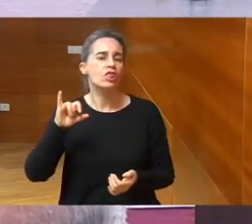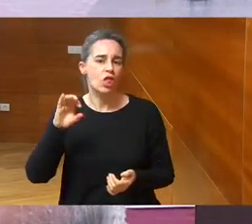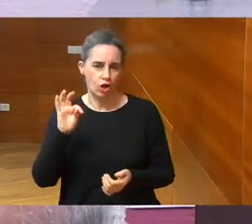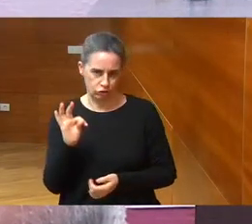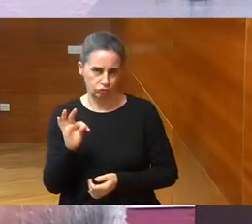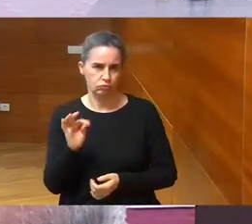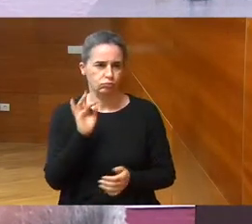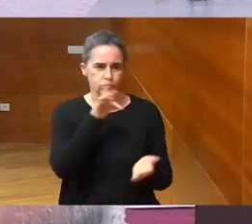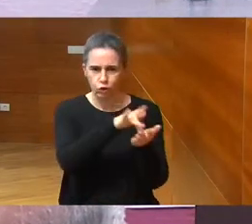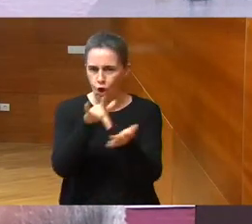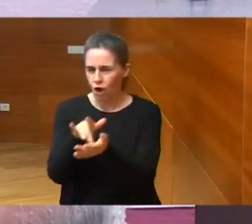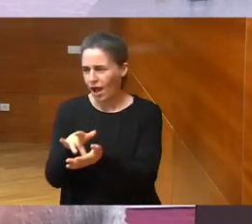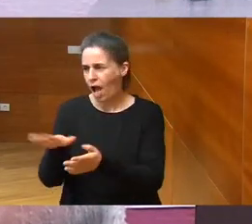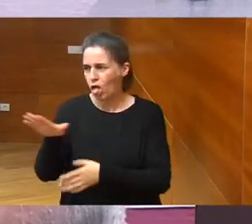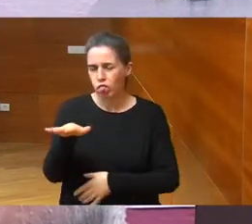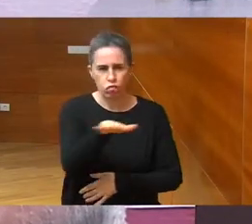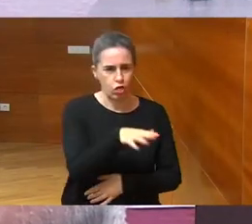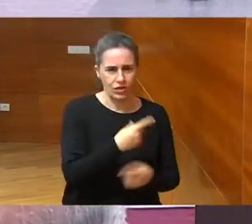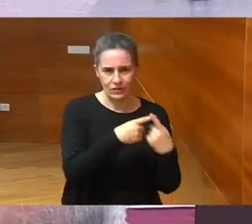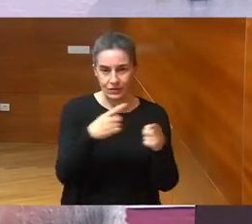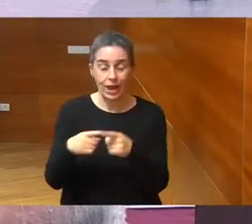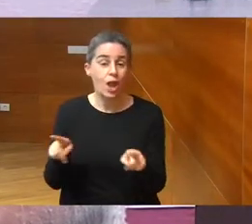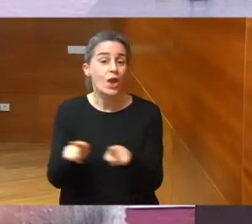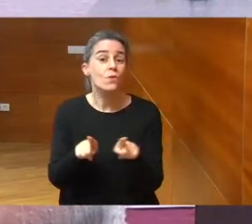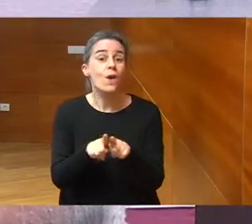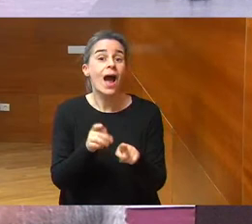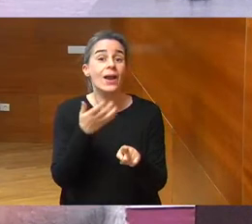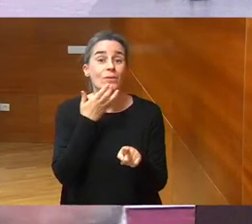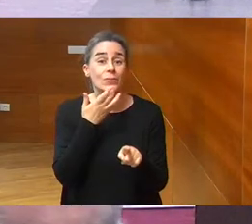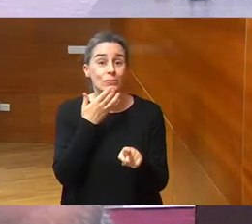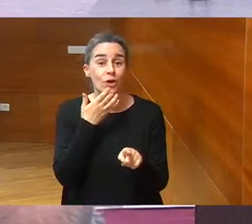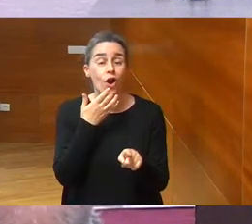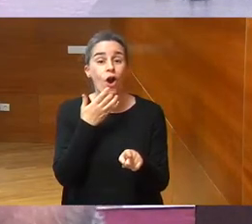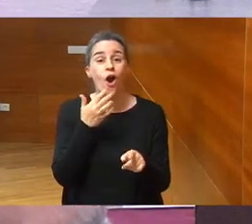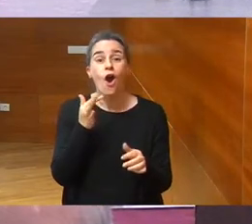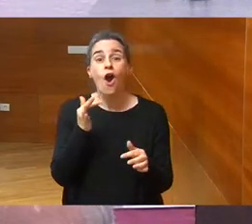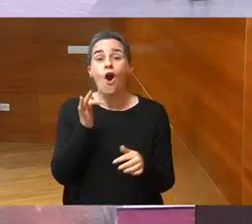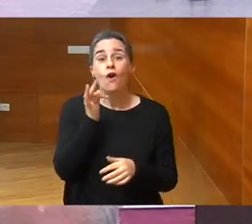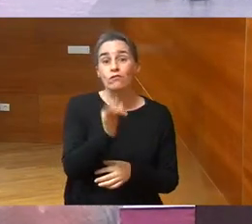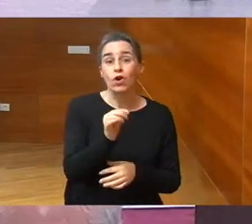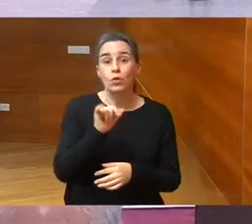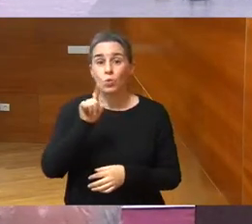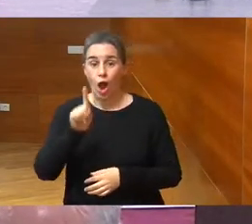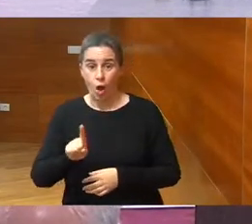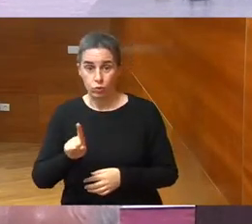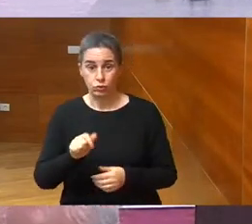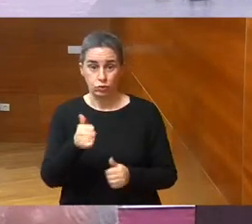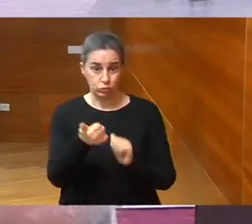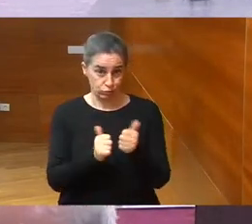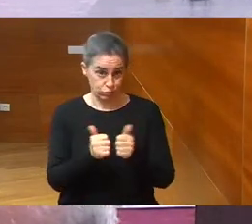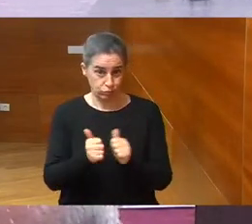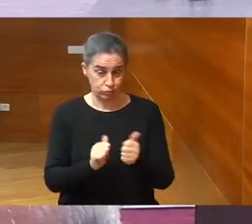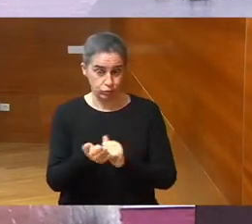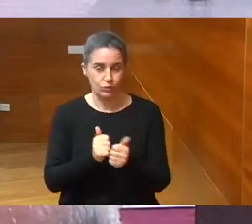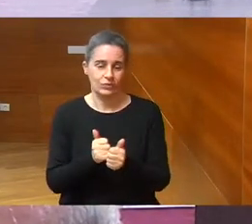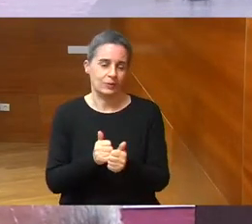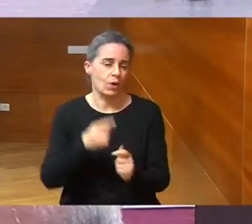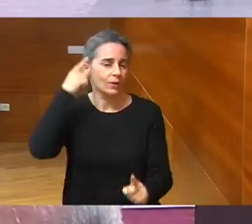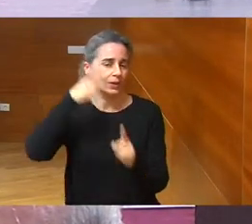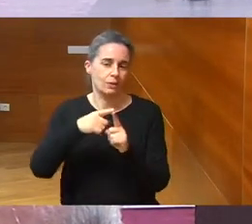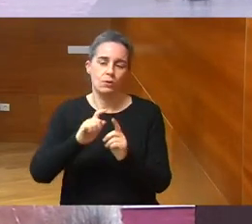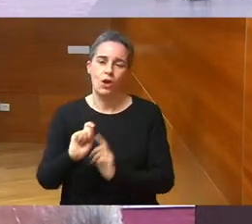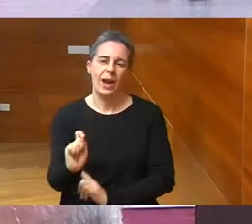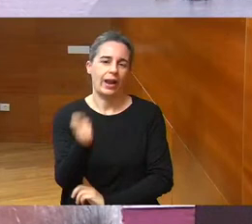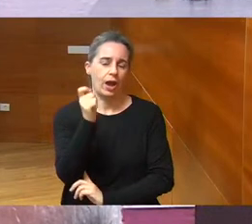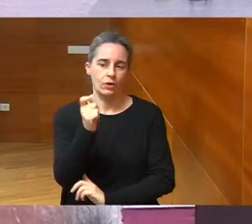un poco de cómo ha formulado decir el sentido que tenían era récords No aquí tenemos